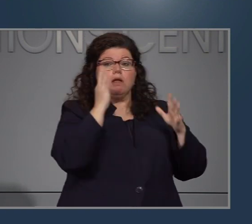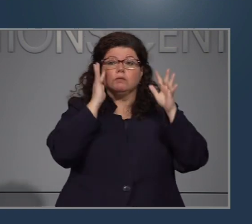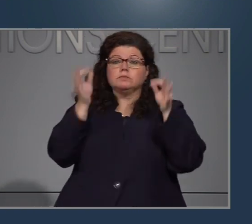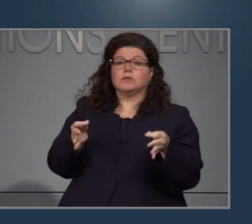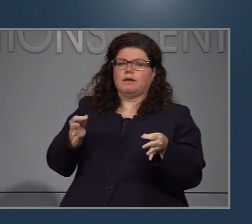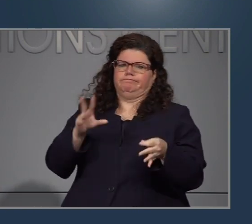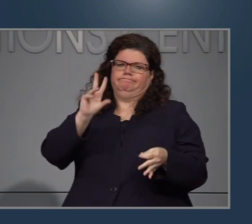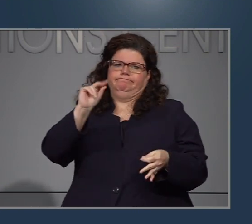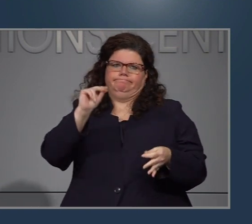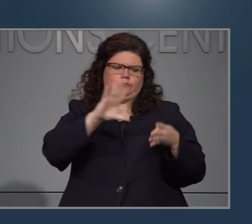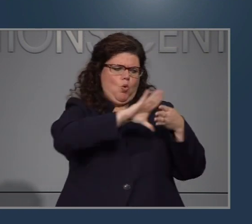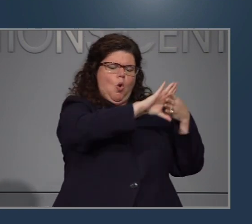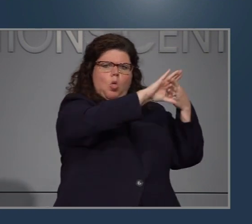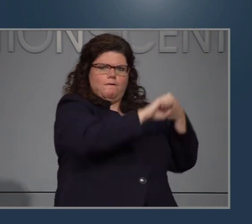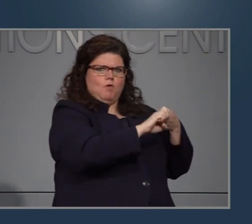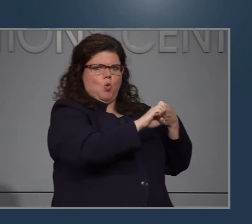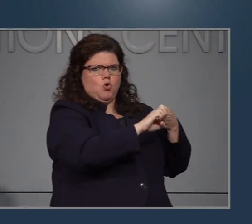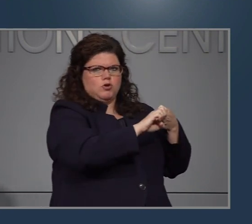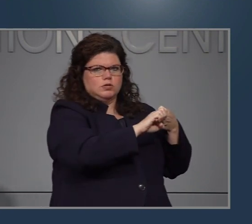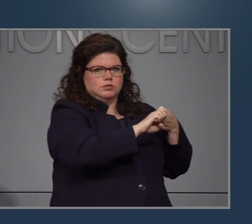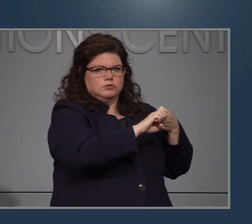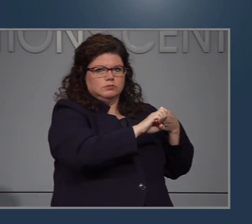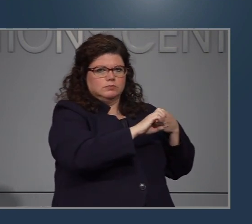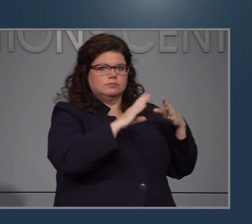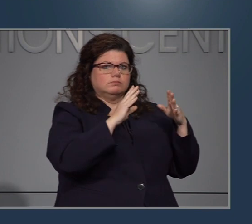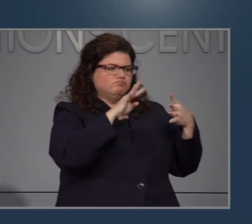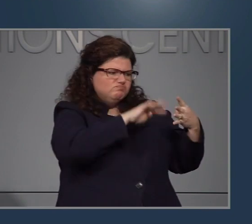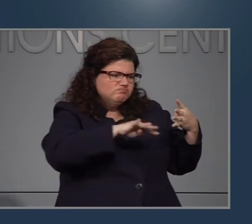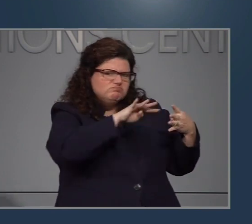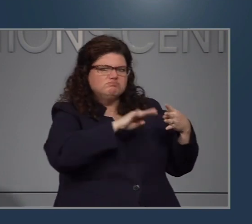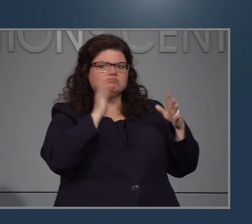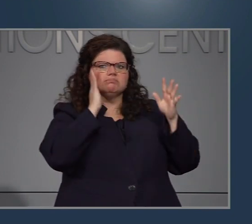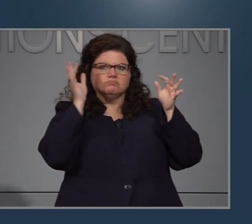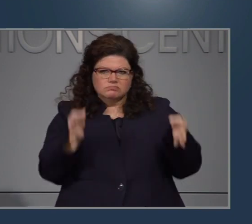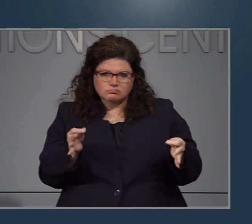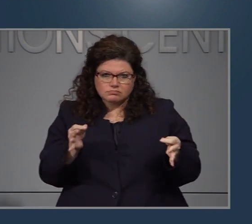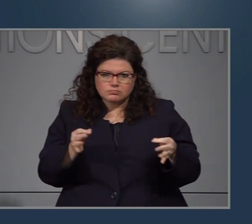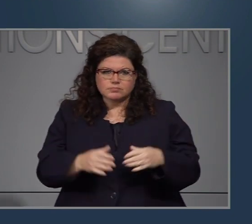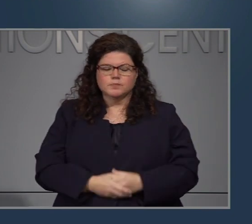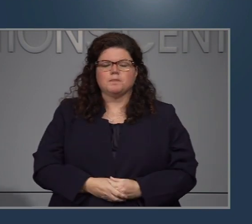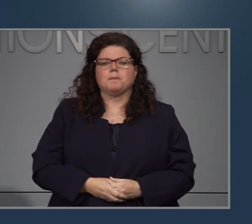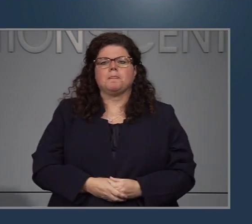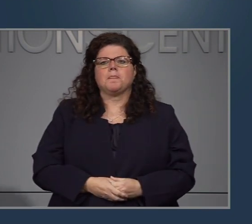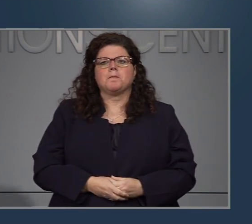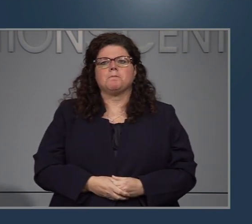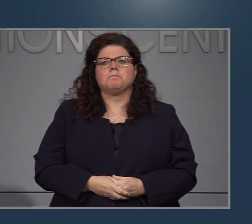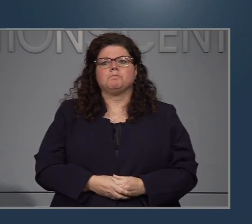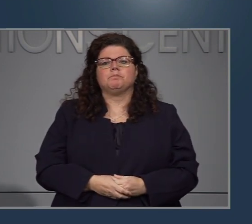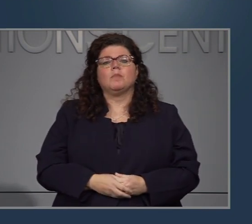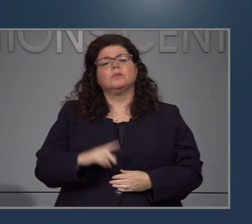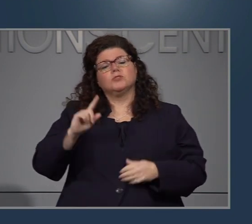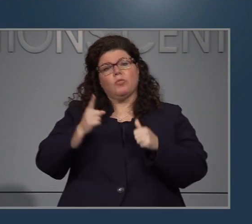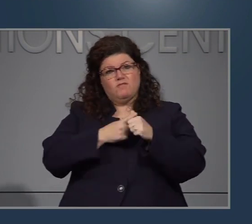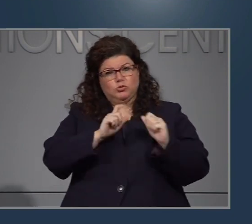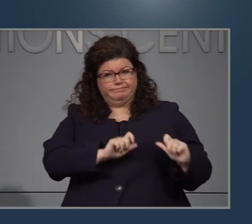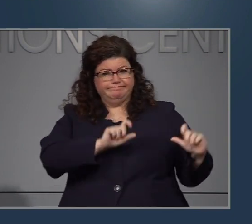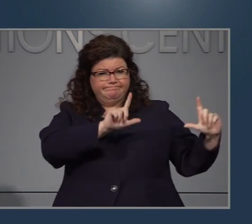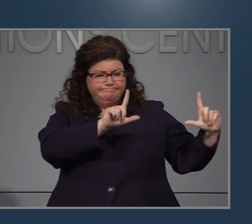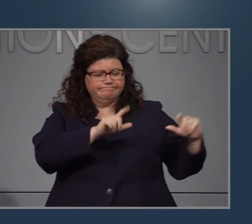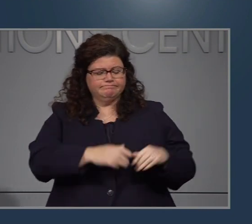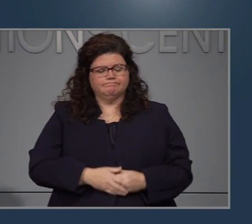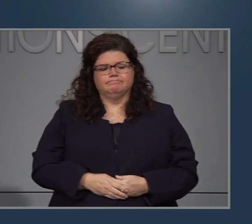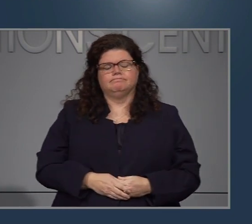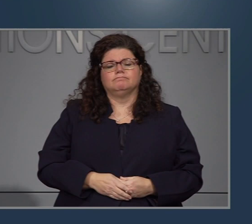salud pública, sino también en la guía de la Casa Blanca. Y también no nada más en una sola métrica, sino que en todos. En la